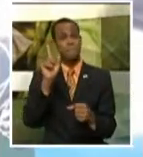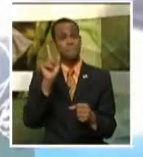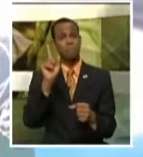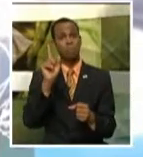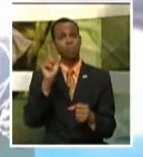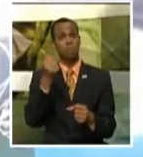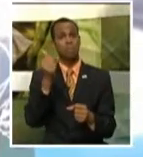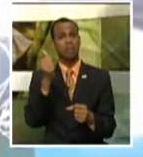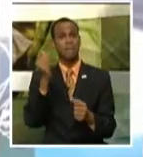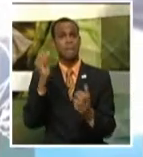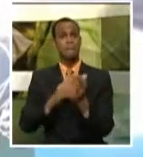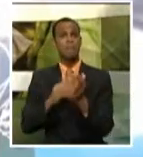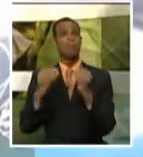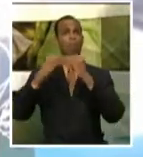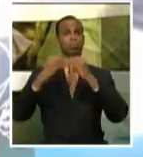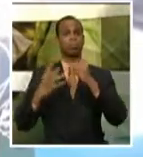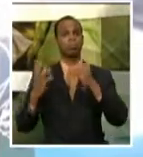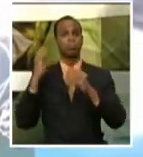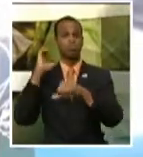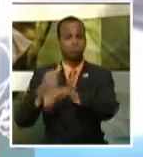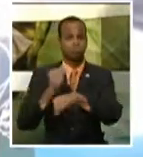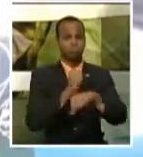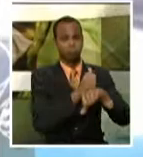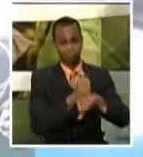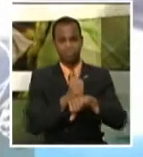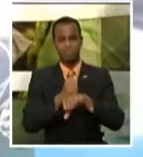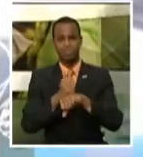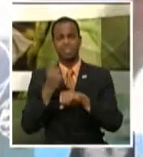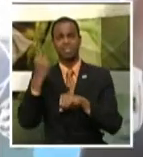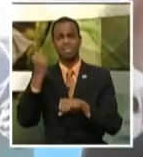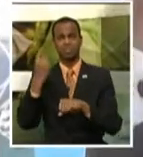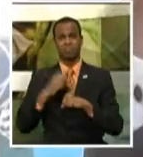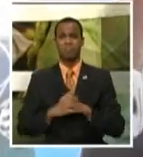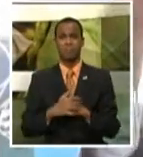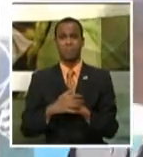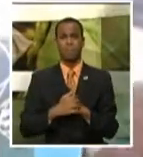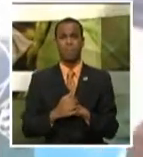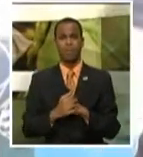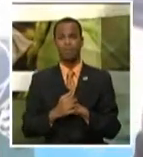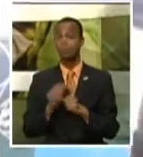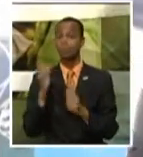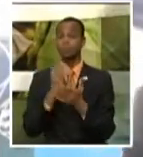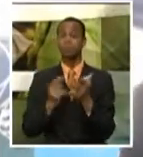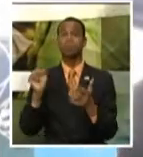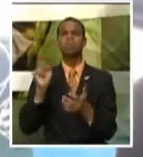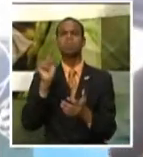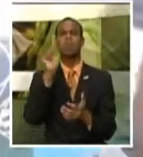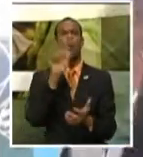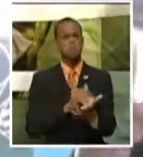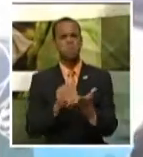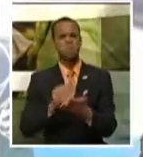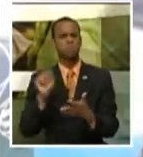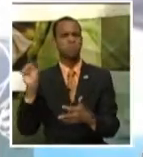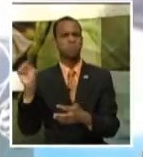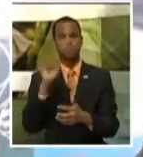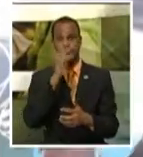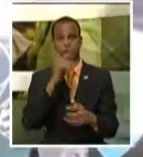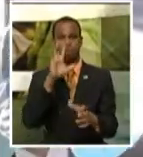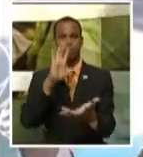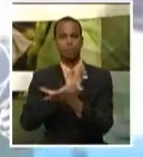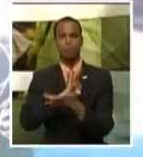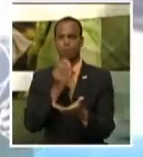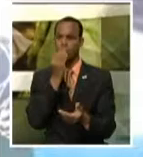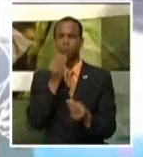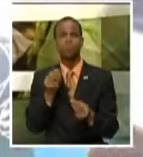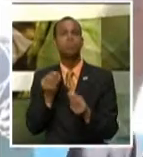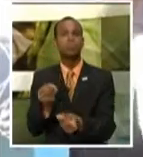escolar. Comenzó cerca de 1 millón de niños a recibir la comida en las escuelas. Esperamos que una